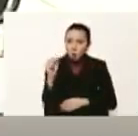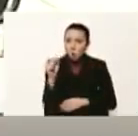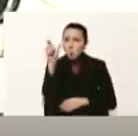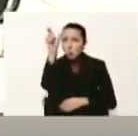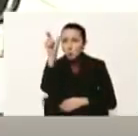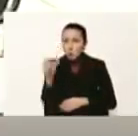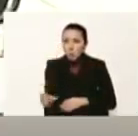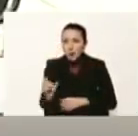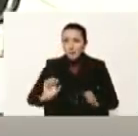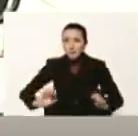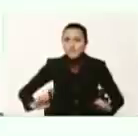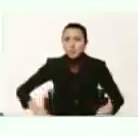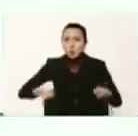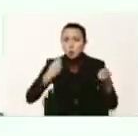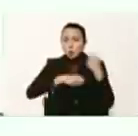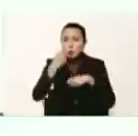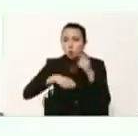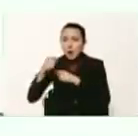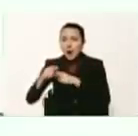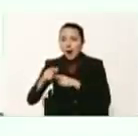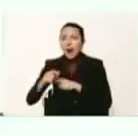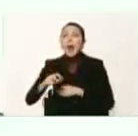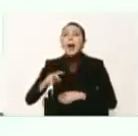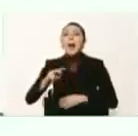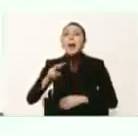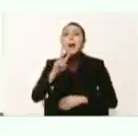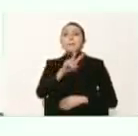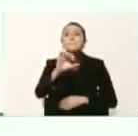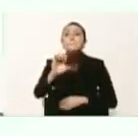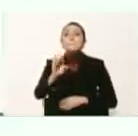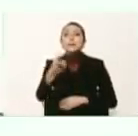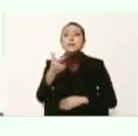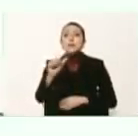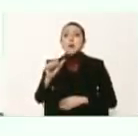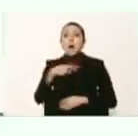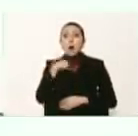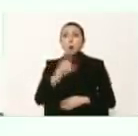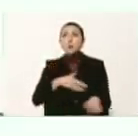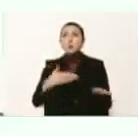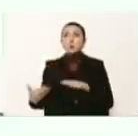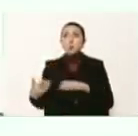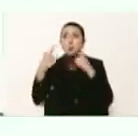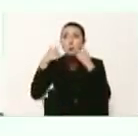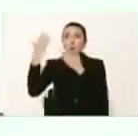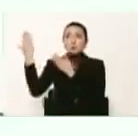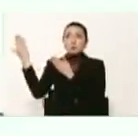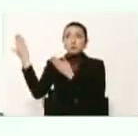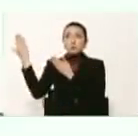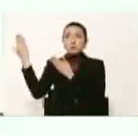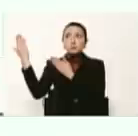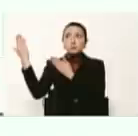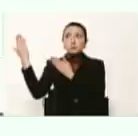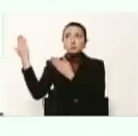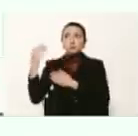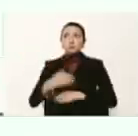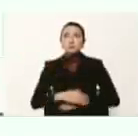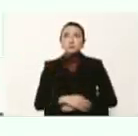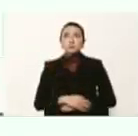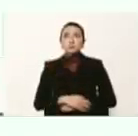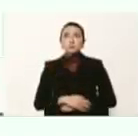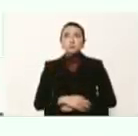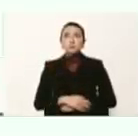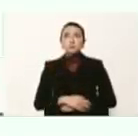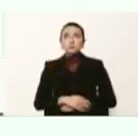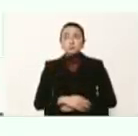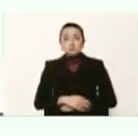de la calle Zulia en La Vega, quien falleció junto al lugarteniente alias